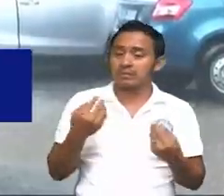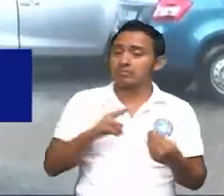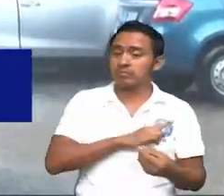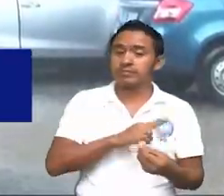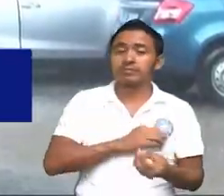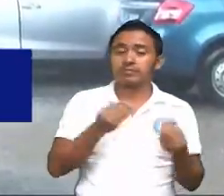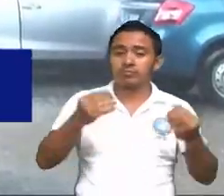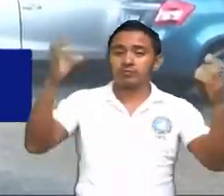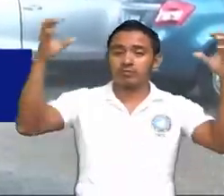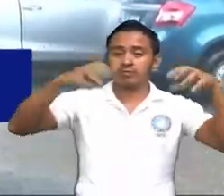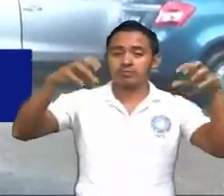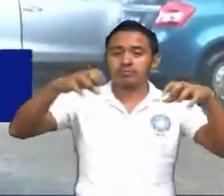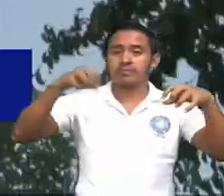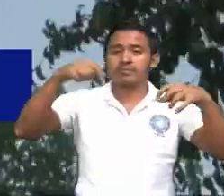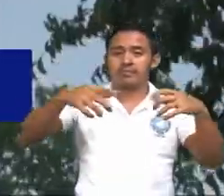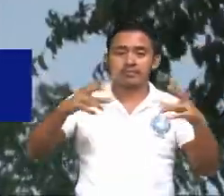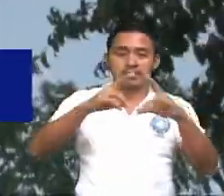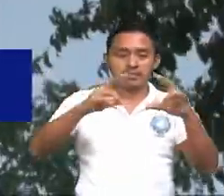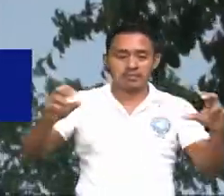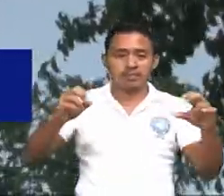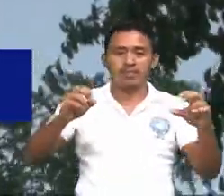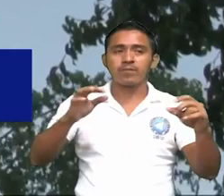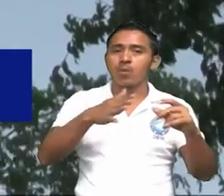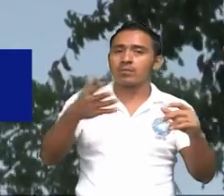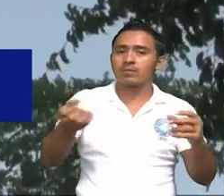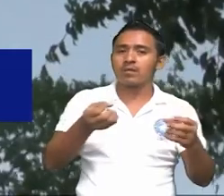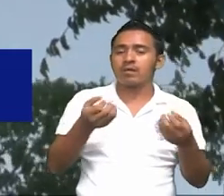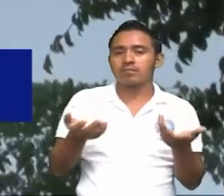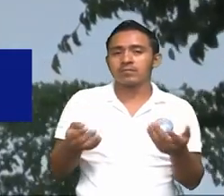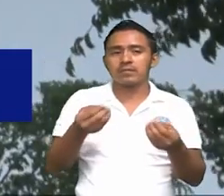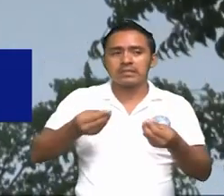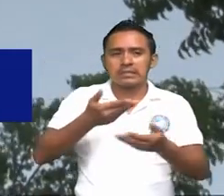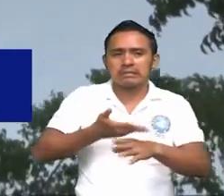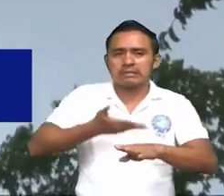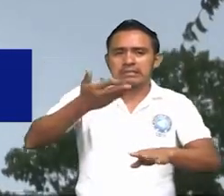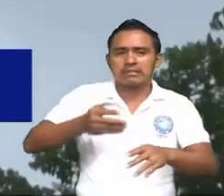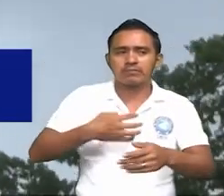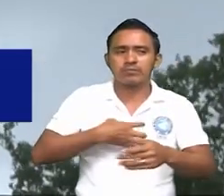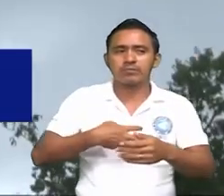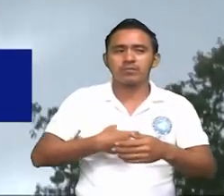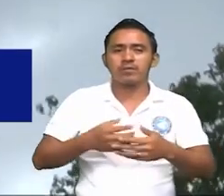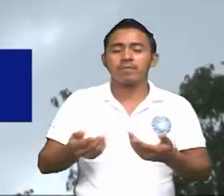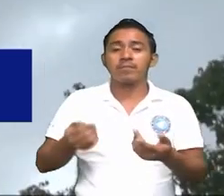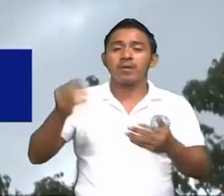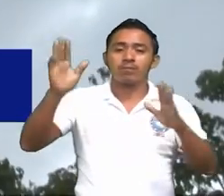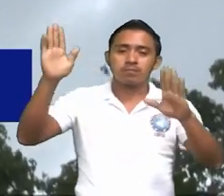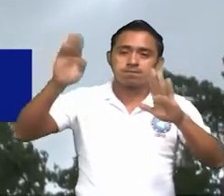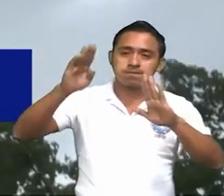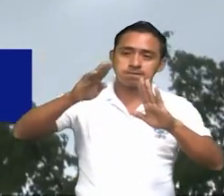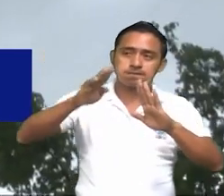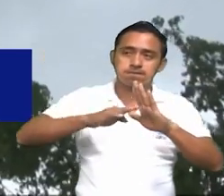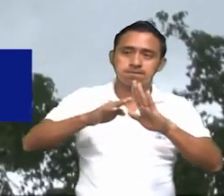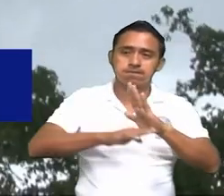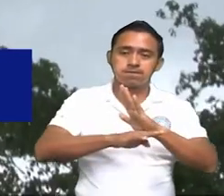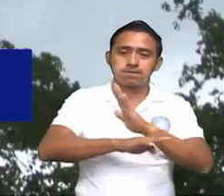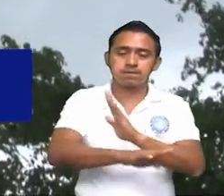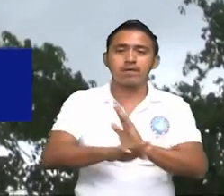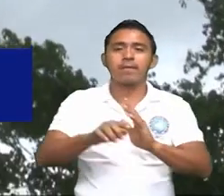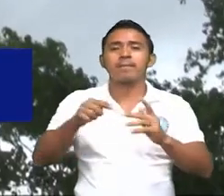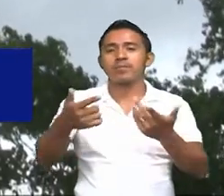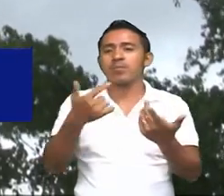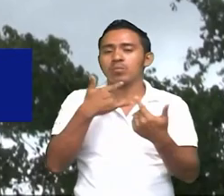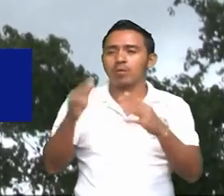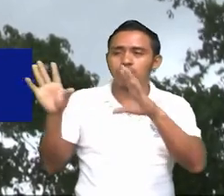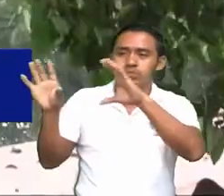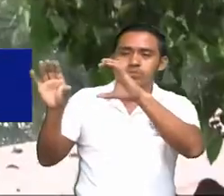lluvias en buena parte del país. Otra buena noticia es que las altas temperaturas estarán descendiendo poco a poco debido a